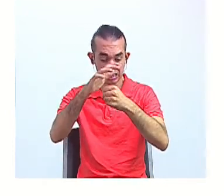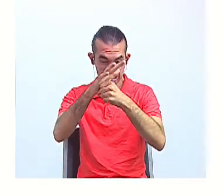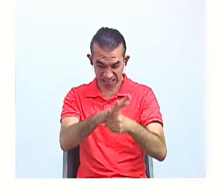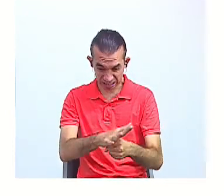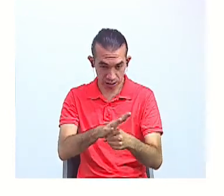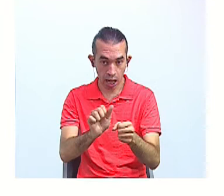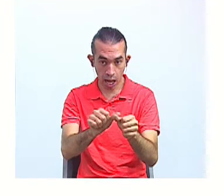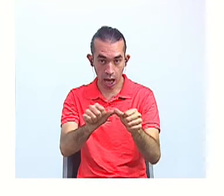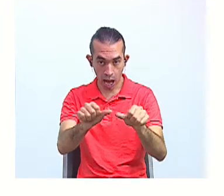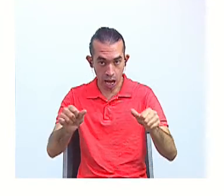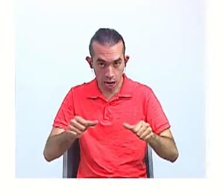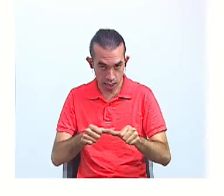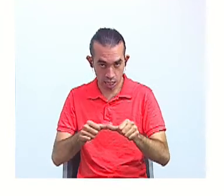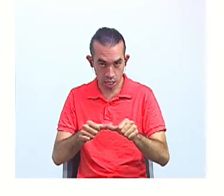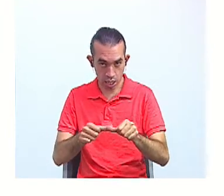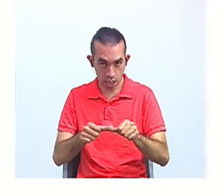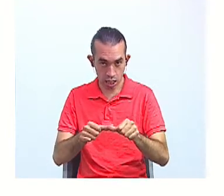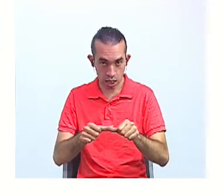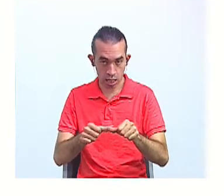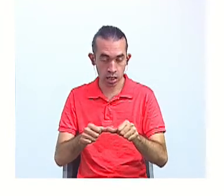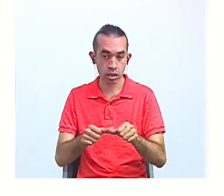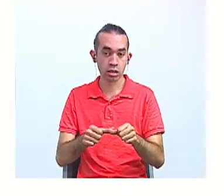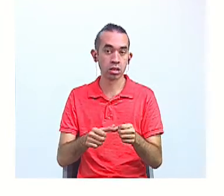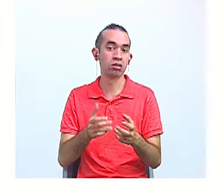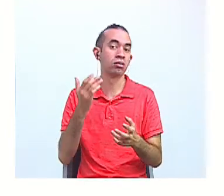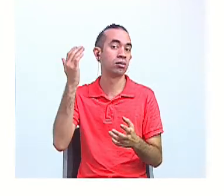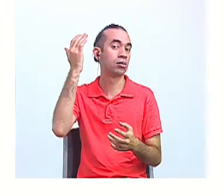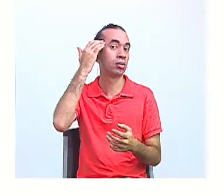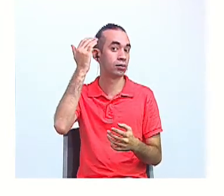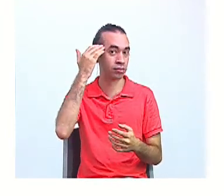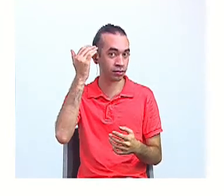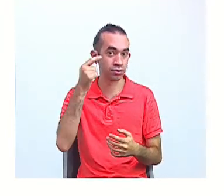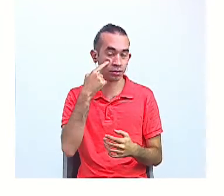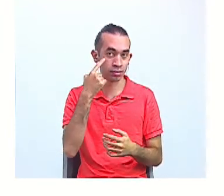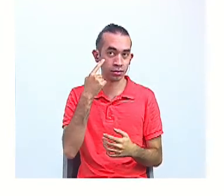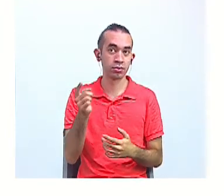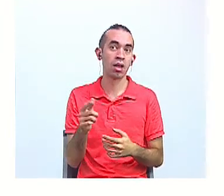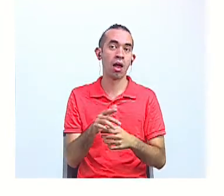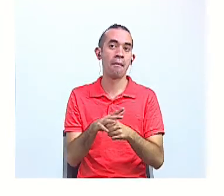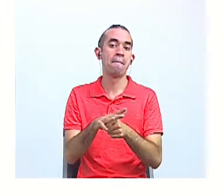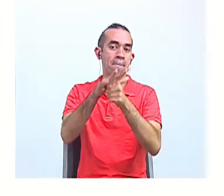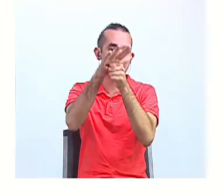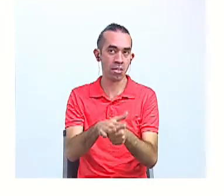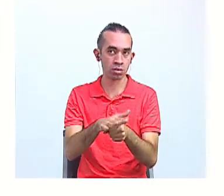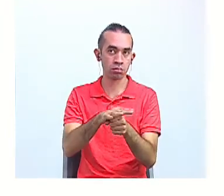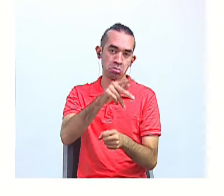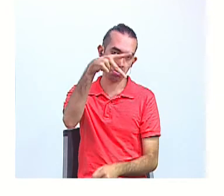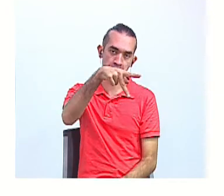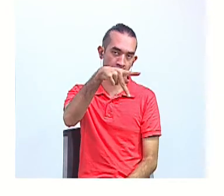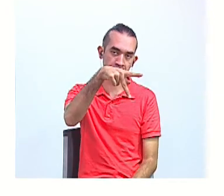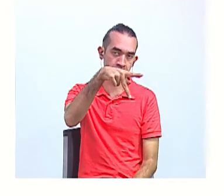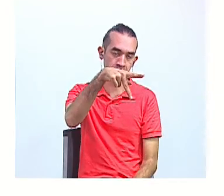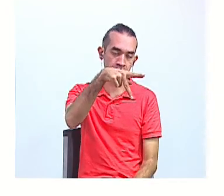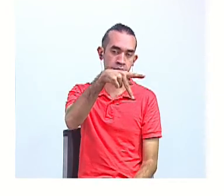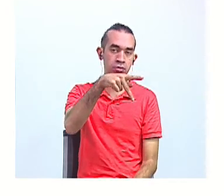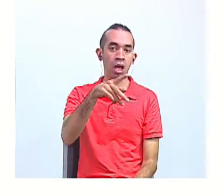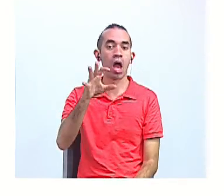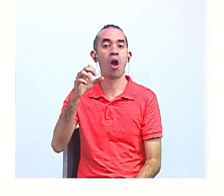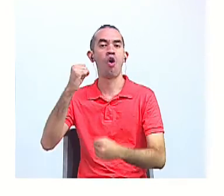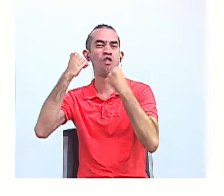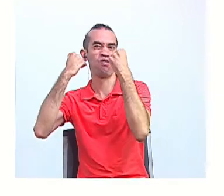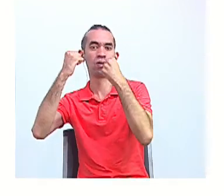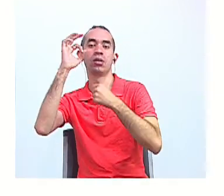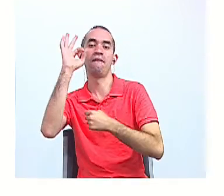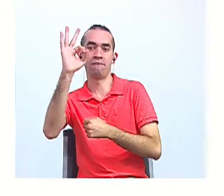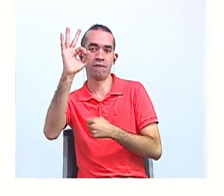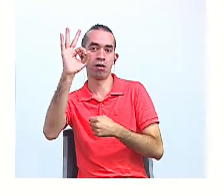área. La presión, como ustedes ven en la formulita, se representa con la letra P, la fuerza con